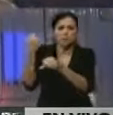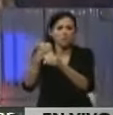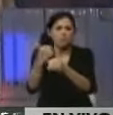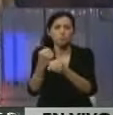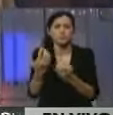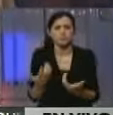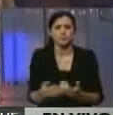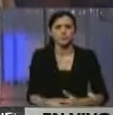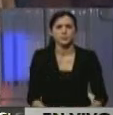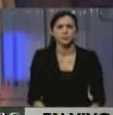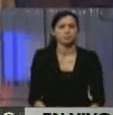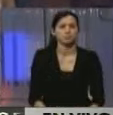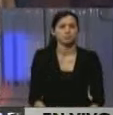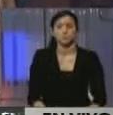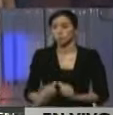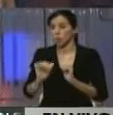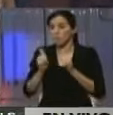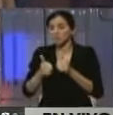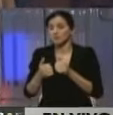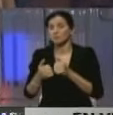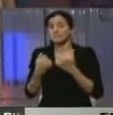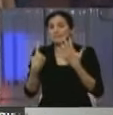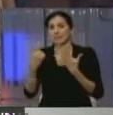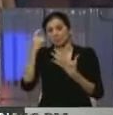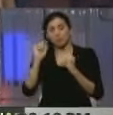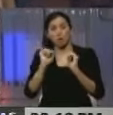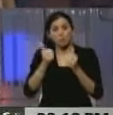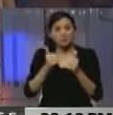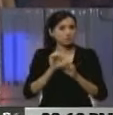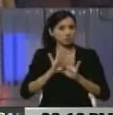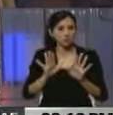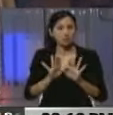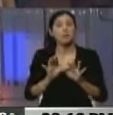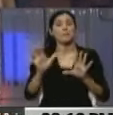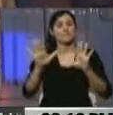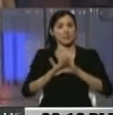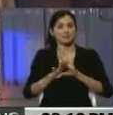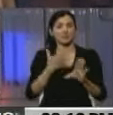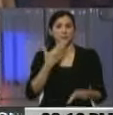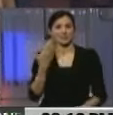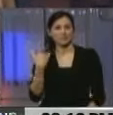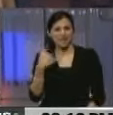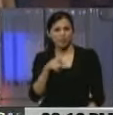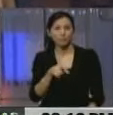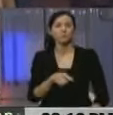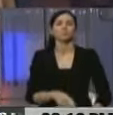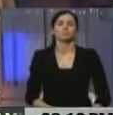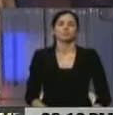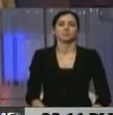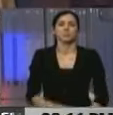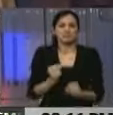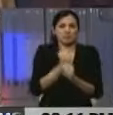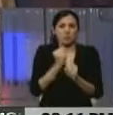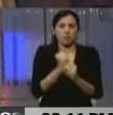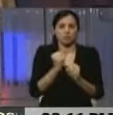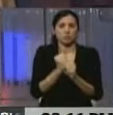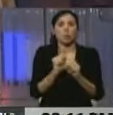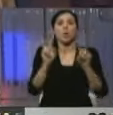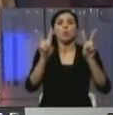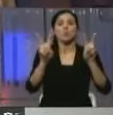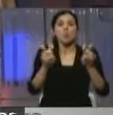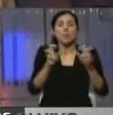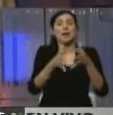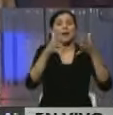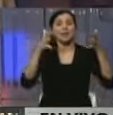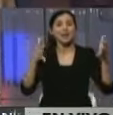que comenzaron hace 6 días. El martes pasado, las operaciones de la nueva